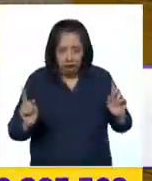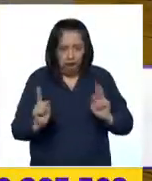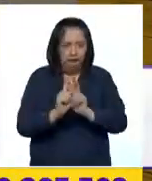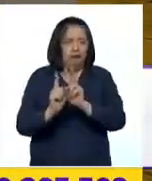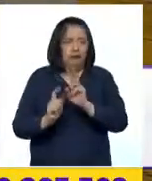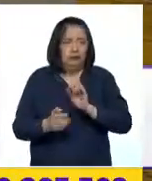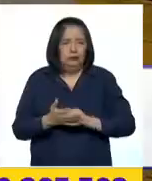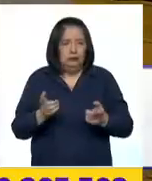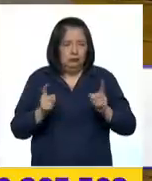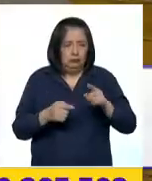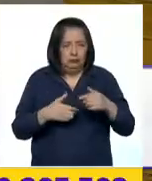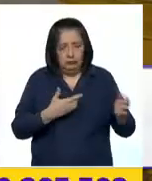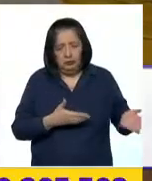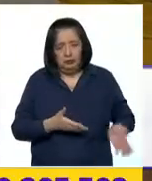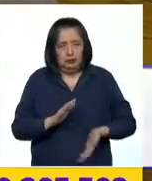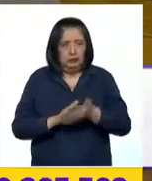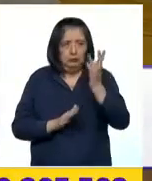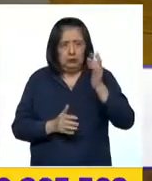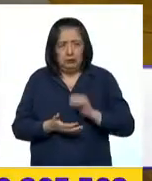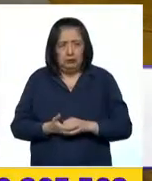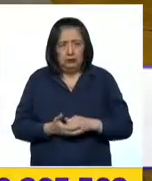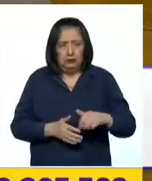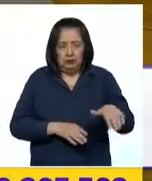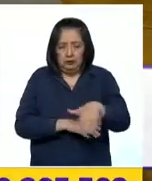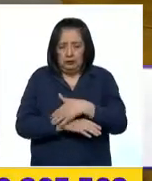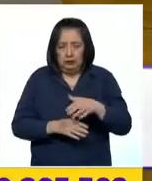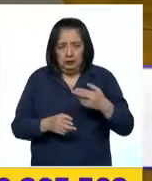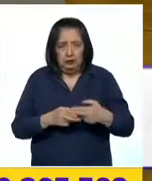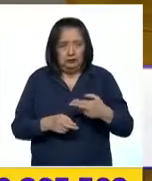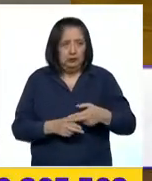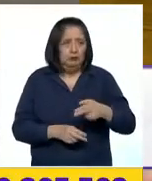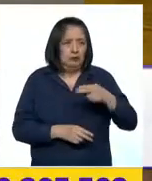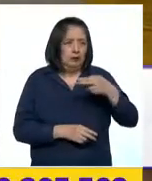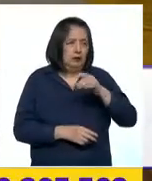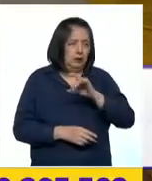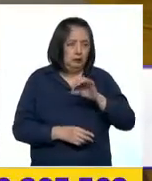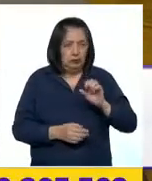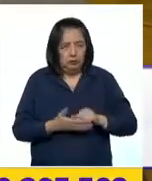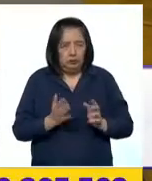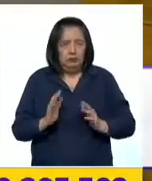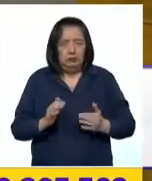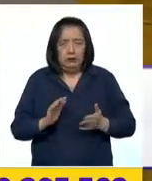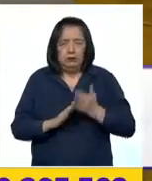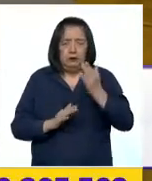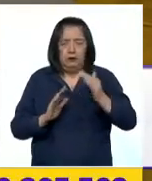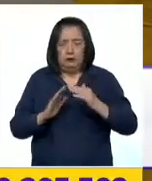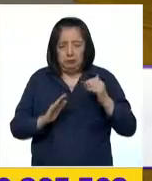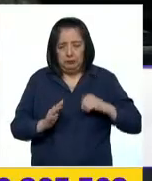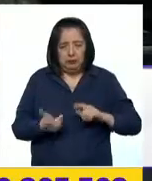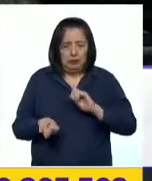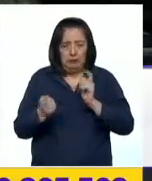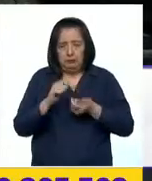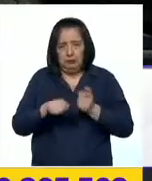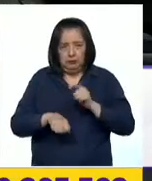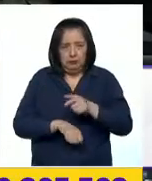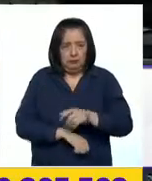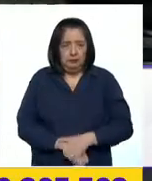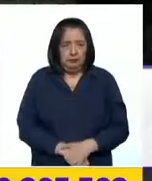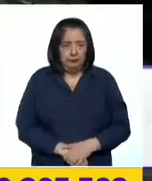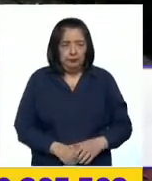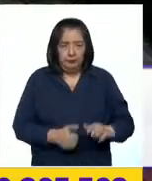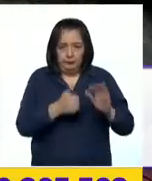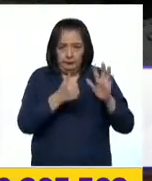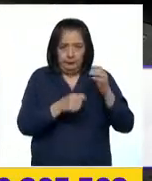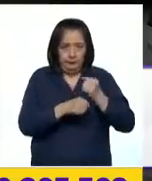momento que se trasladaban hacia por la avenida Los Héroes, cruza con la avenida San Juan, hacia la municipalidad, hacia su cambio de turno. Eran 6